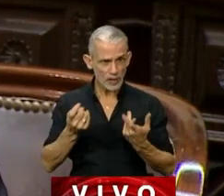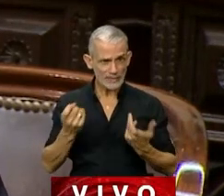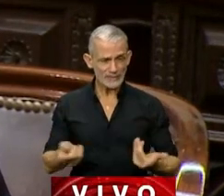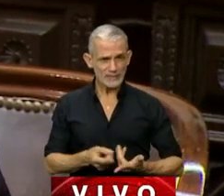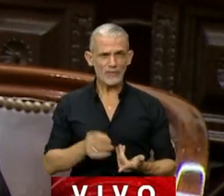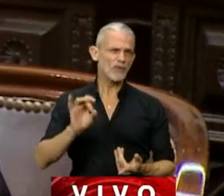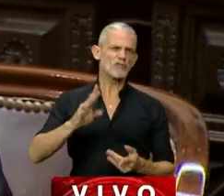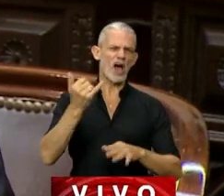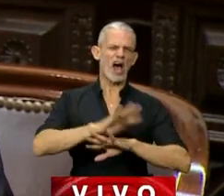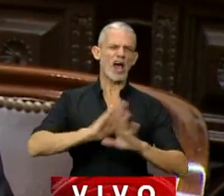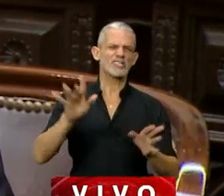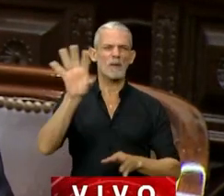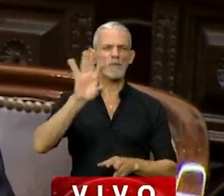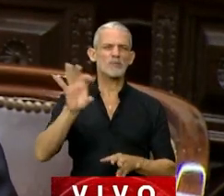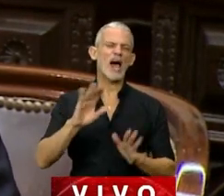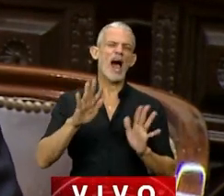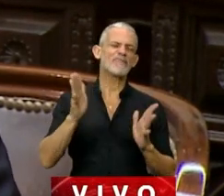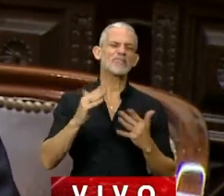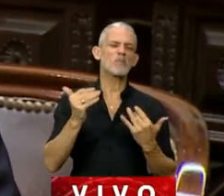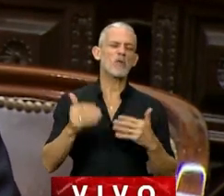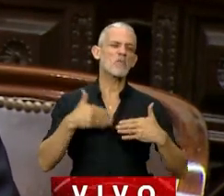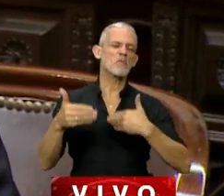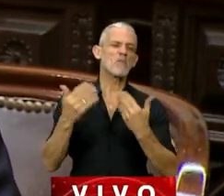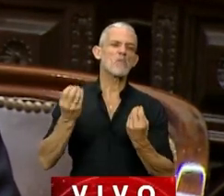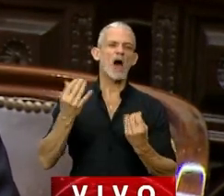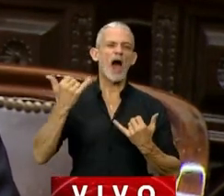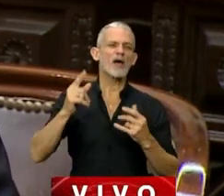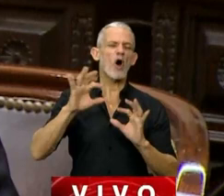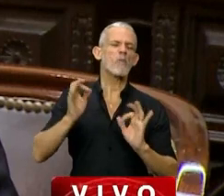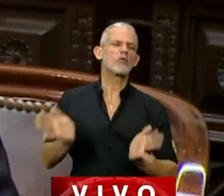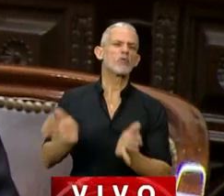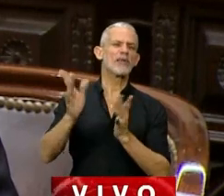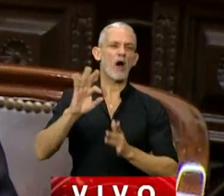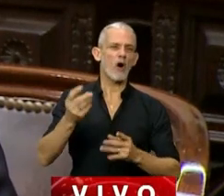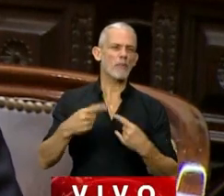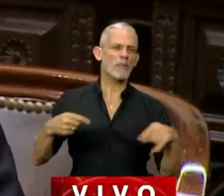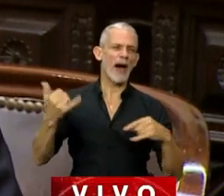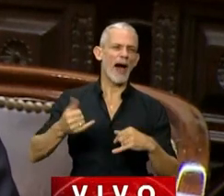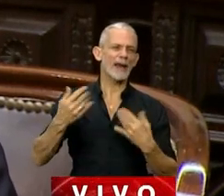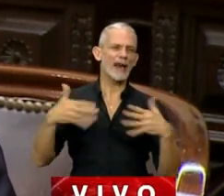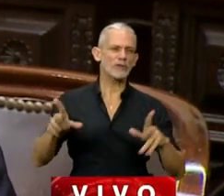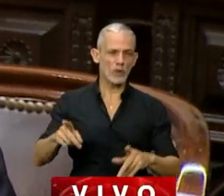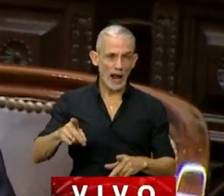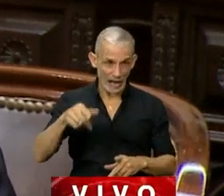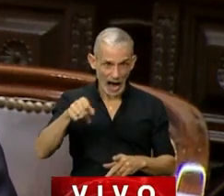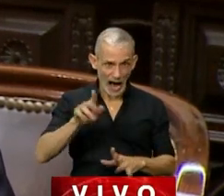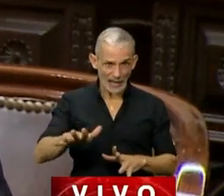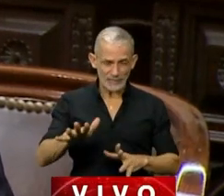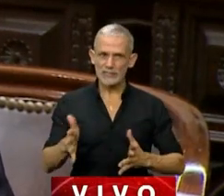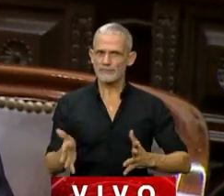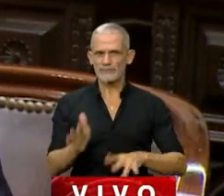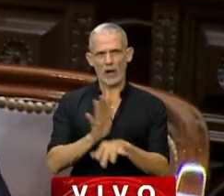decir que solo, simplemente, las provincias a veces podemos crecer porque tenemos oportunidades o porque tenemos recursos naturales, es